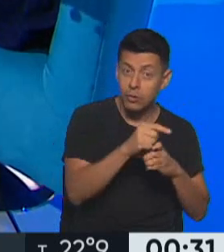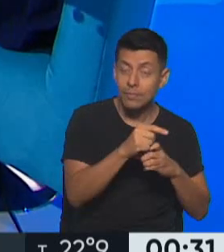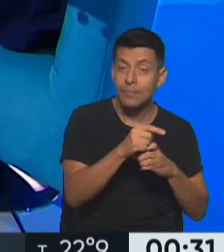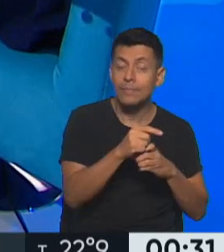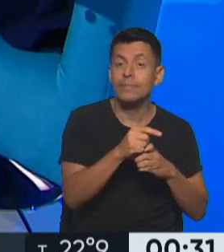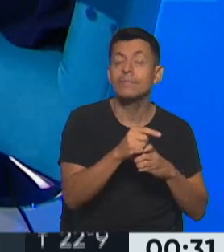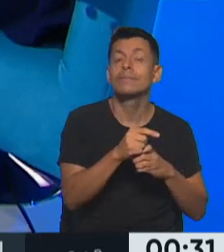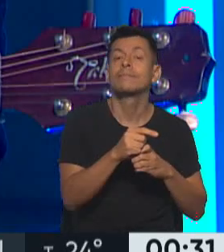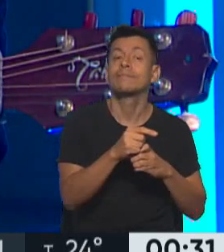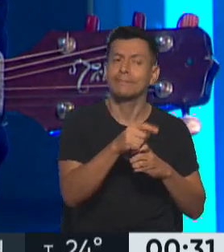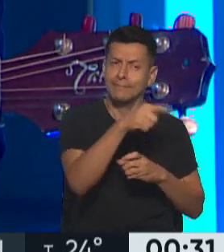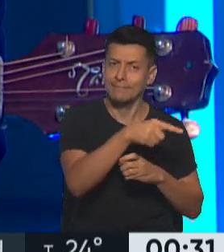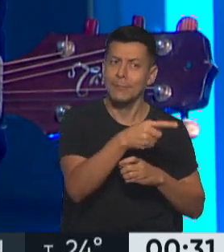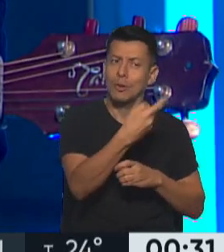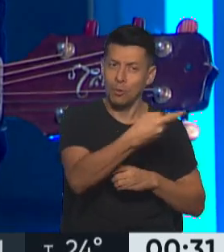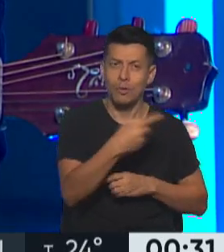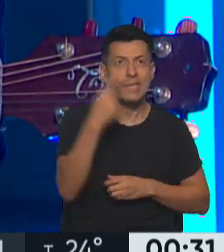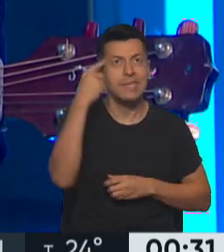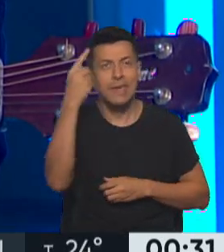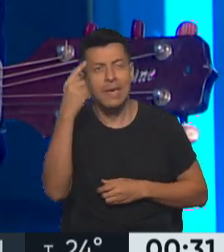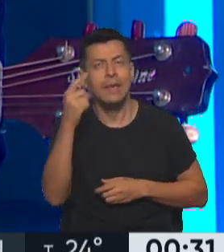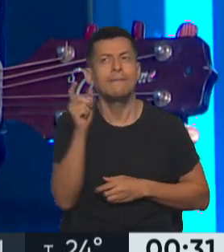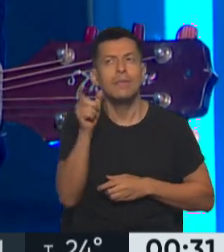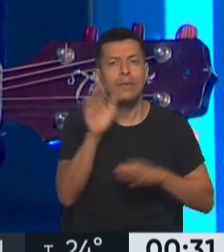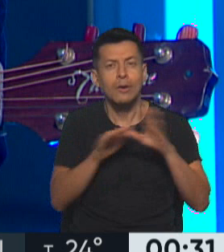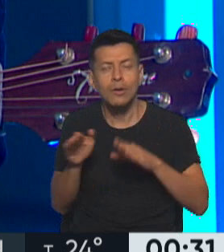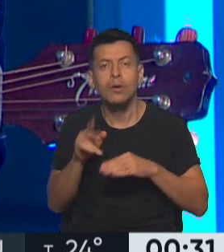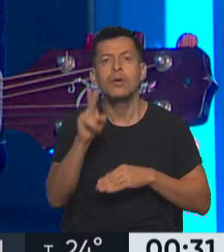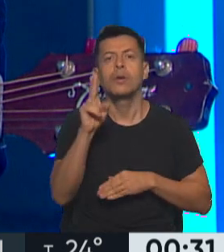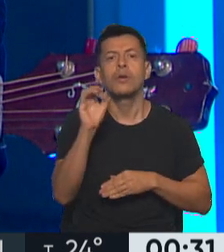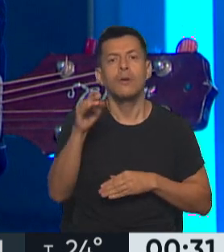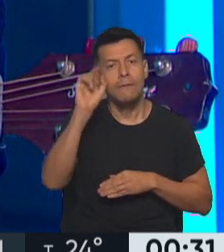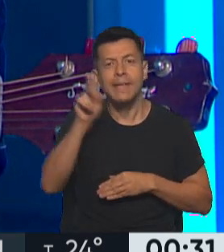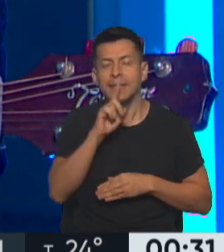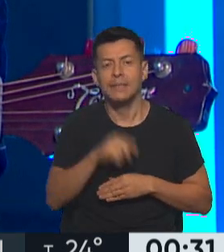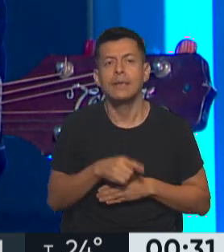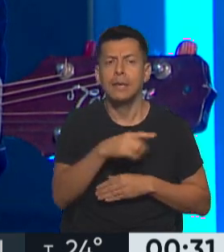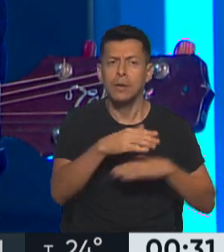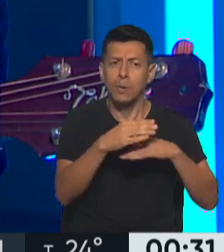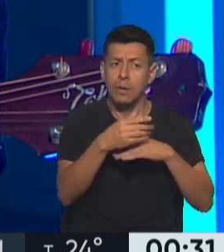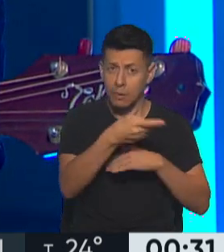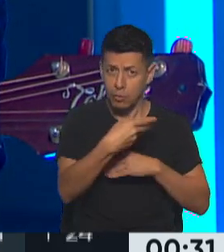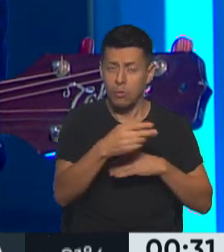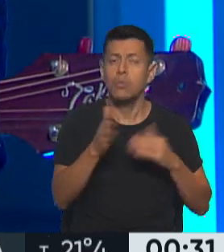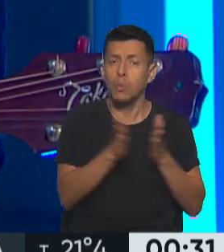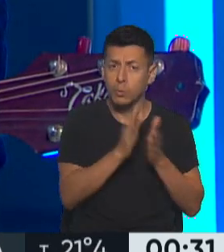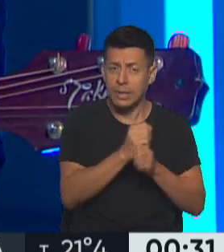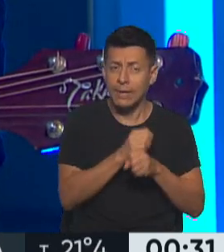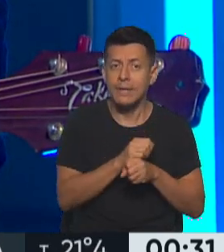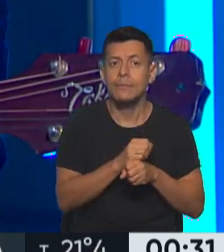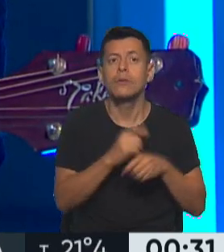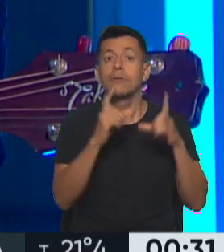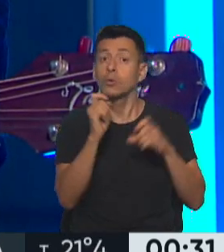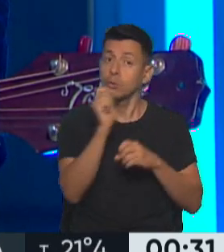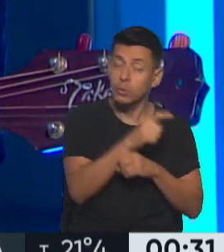quien, digamos, ideamos y produjimos los videos, que es Robert Bonomo, que laburó mucho conmigo en muchas cosas. La foto es de él. El